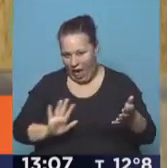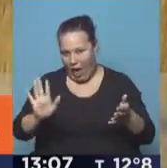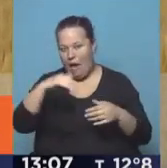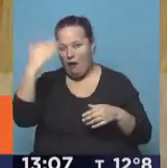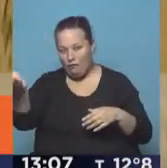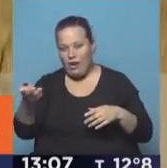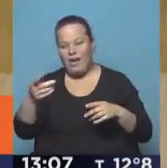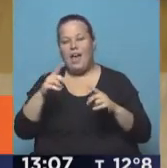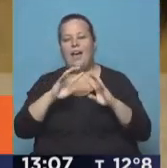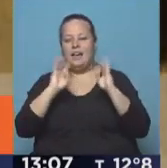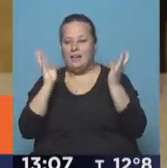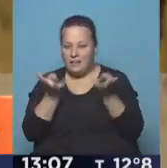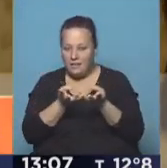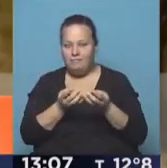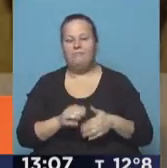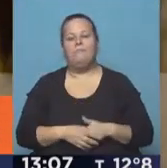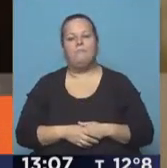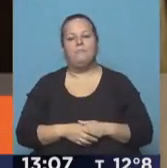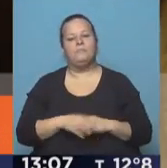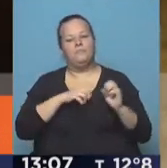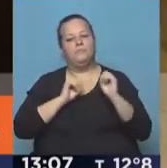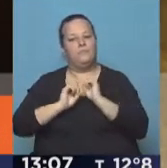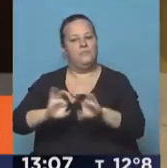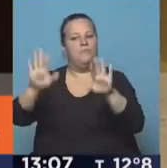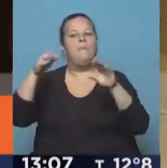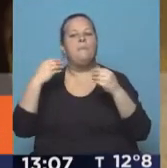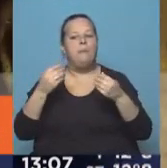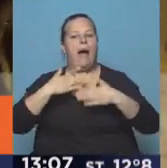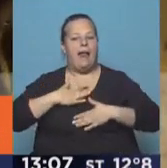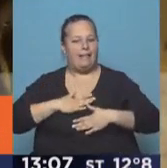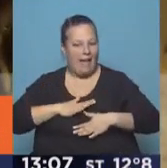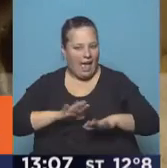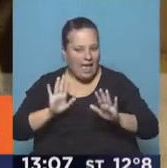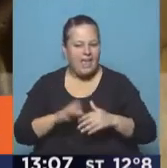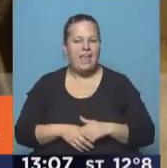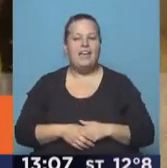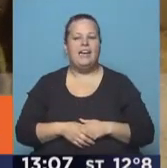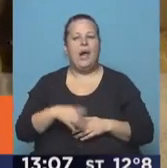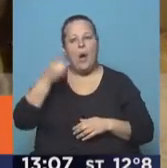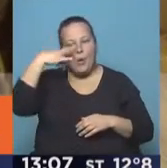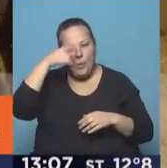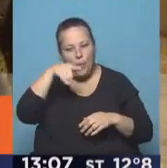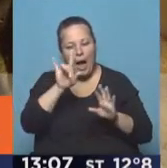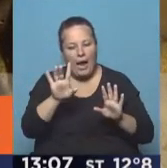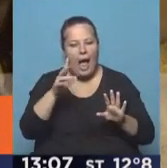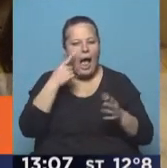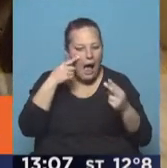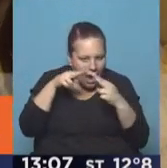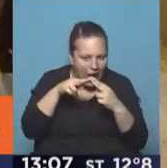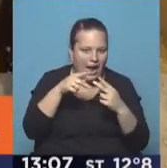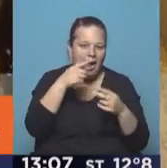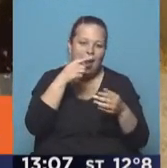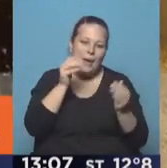unas parideras, entonces la alargamos ahí para que esté más tranquila y la vaca pueda reconocer a la